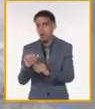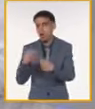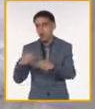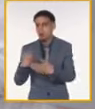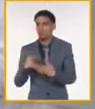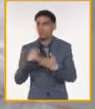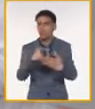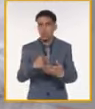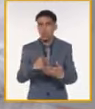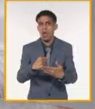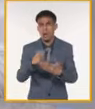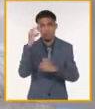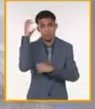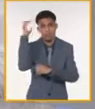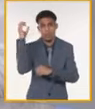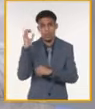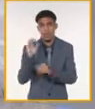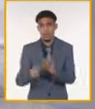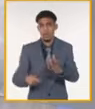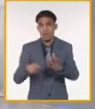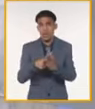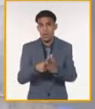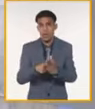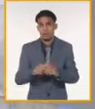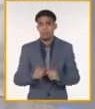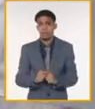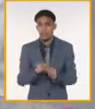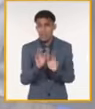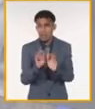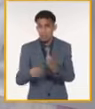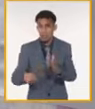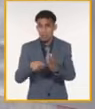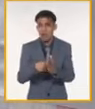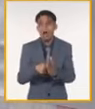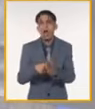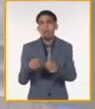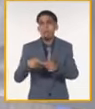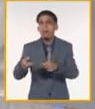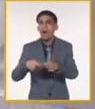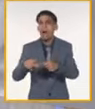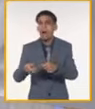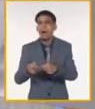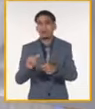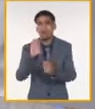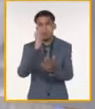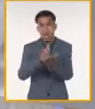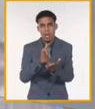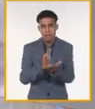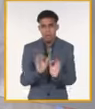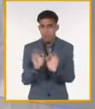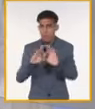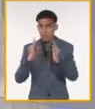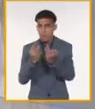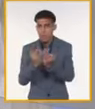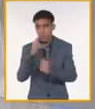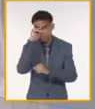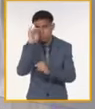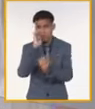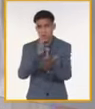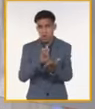ingresos al presupuesto del estado que desde ahí se financia la salud pública la educación de sus propios familiares o de de s